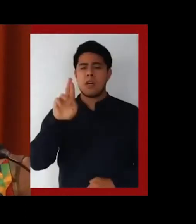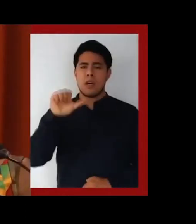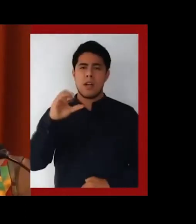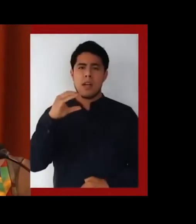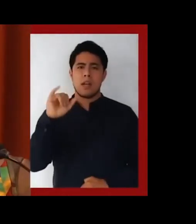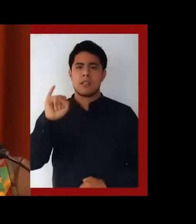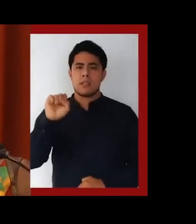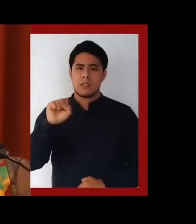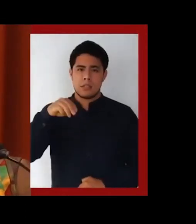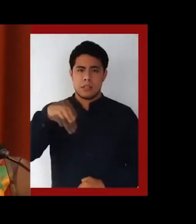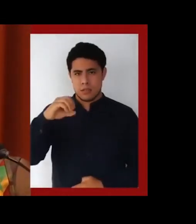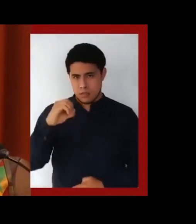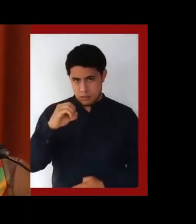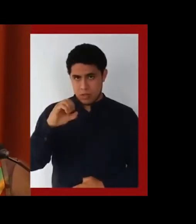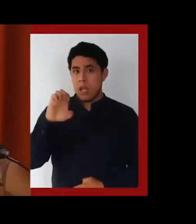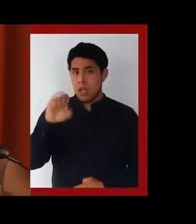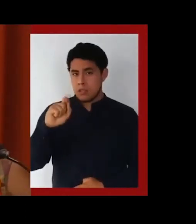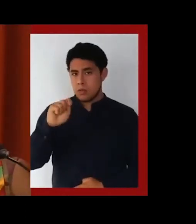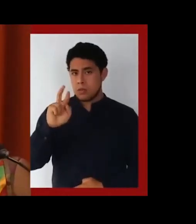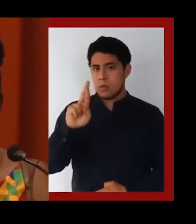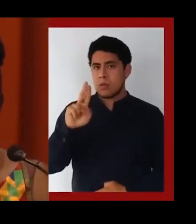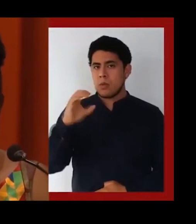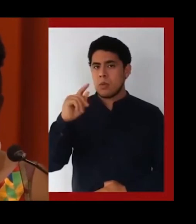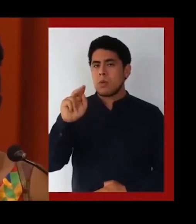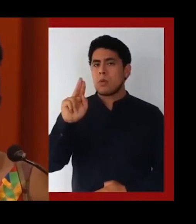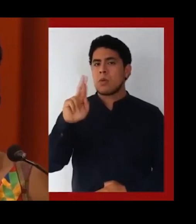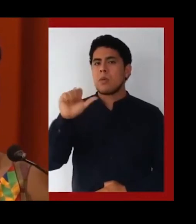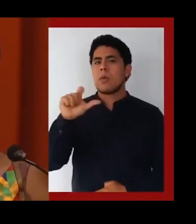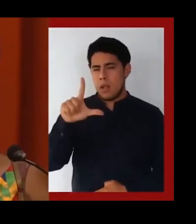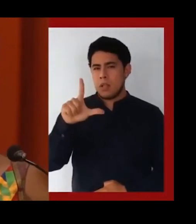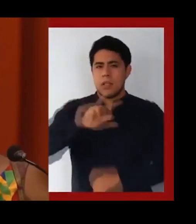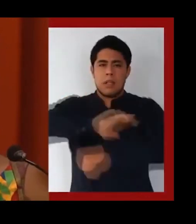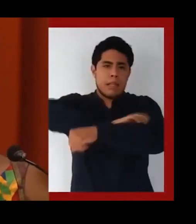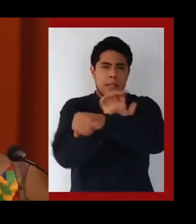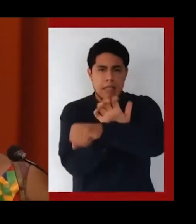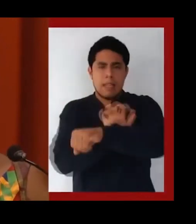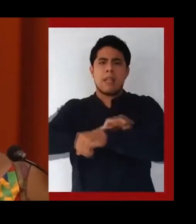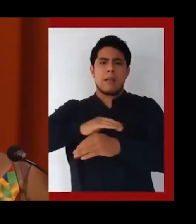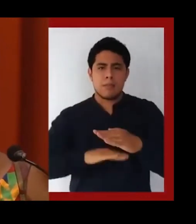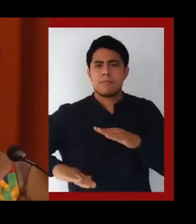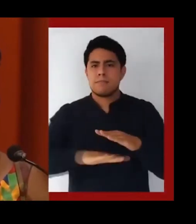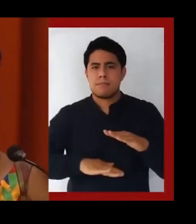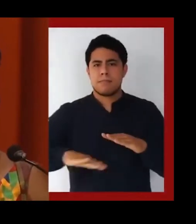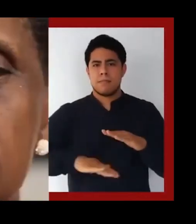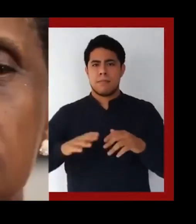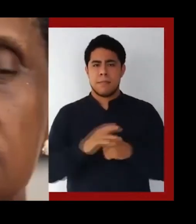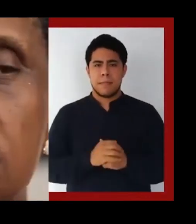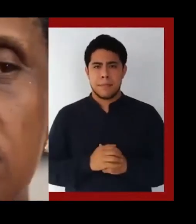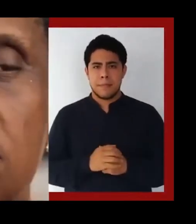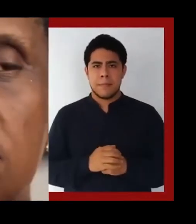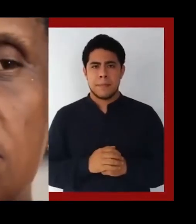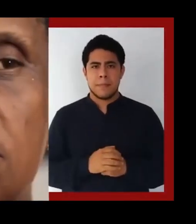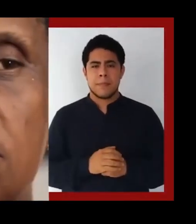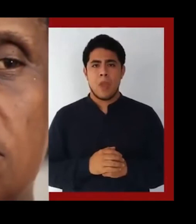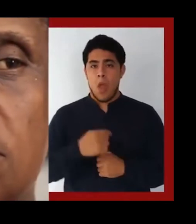Soy parte de quienes luchan por seguir pariendo la libertad y la justicia, de